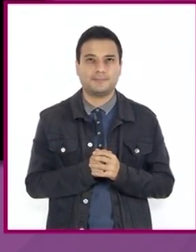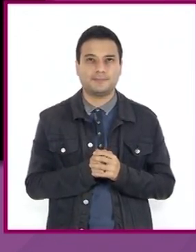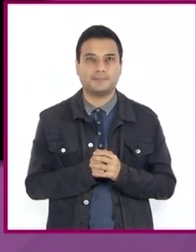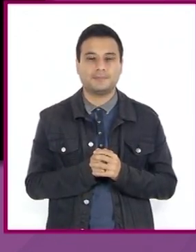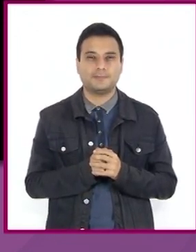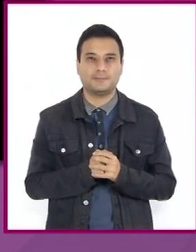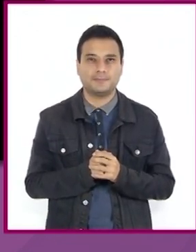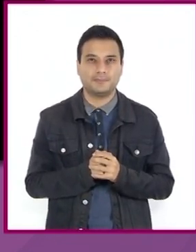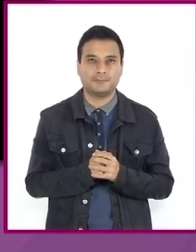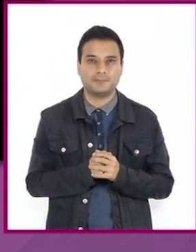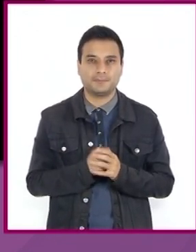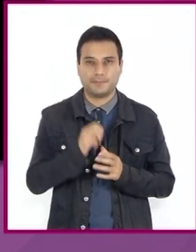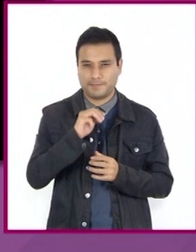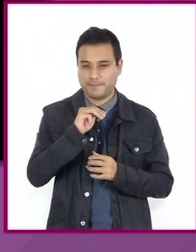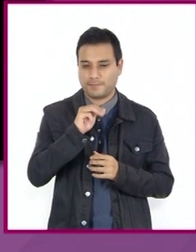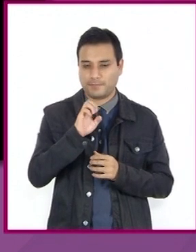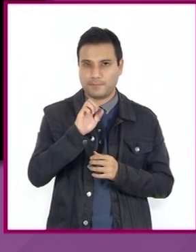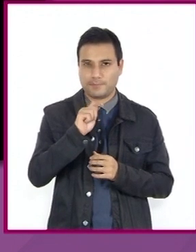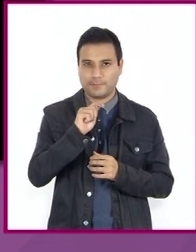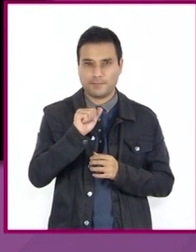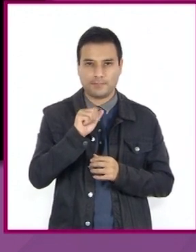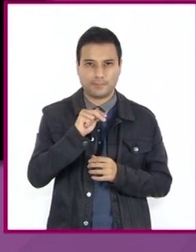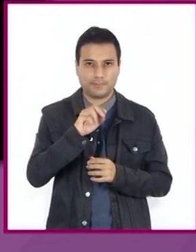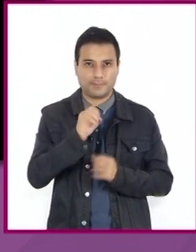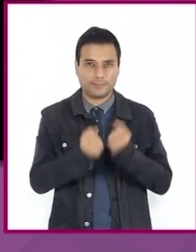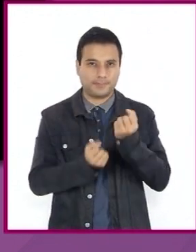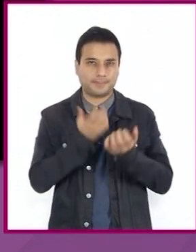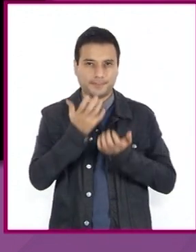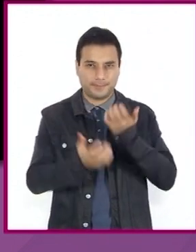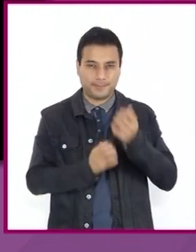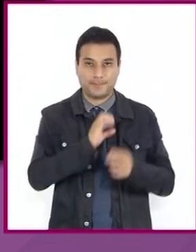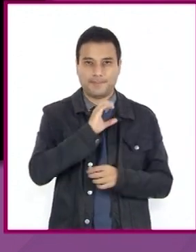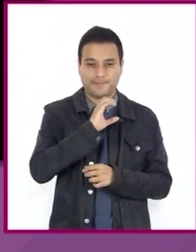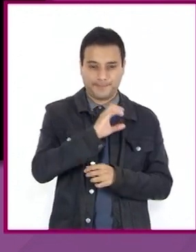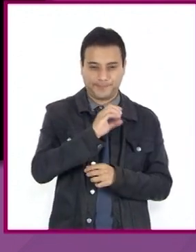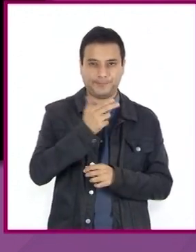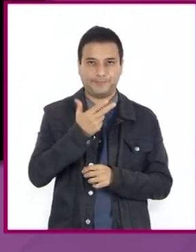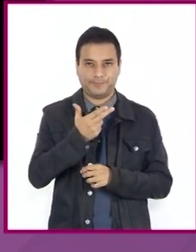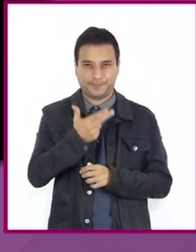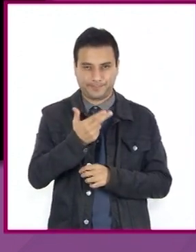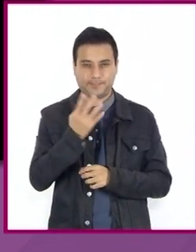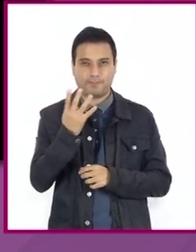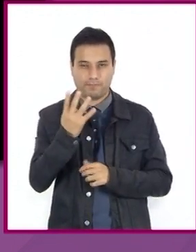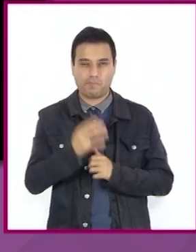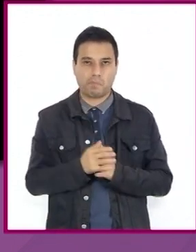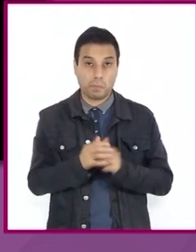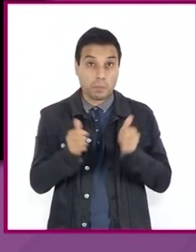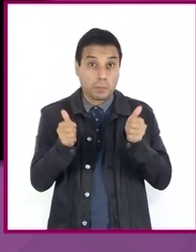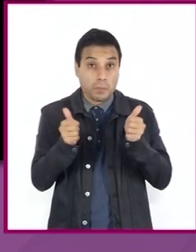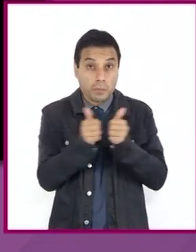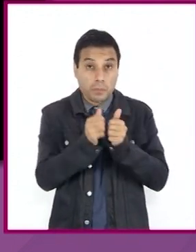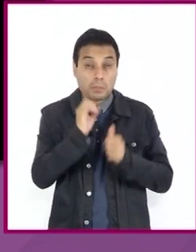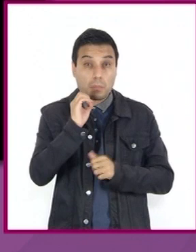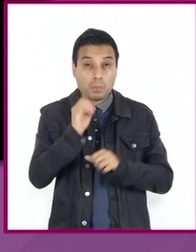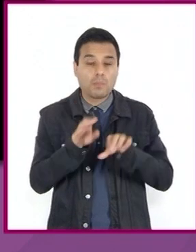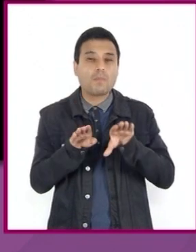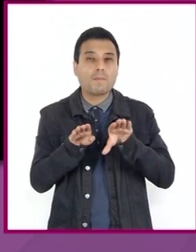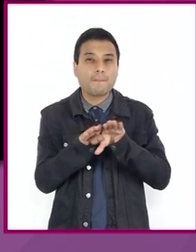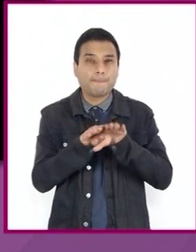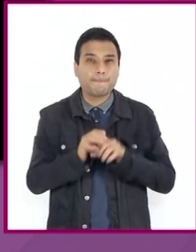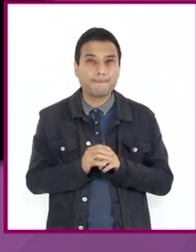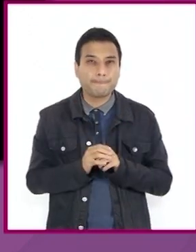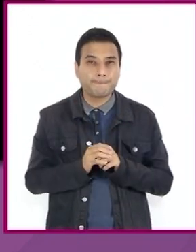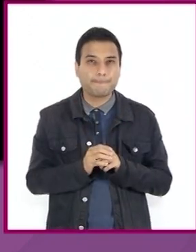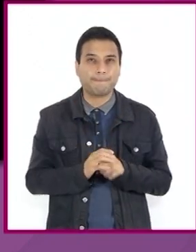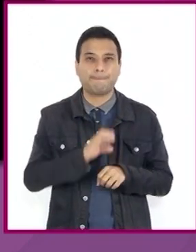la combustión del metano, fórmula CH4. Al combinarse con oxígeno nos resulta dióxido